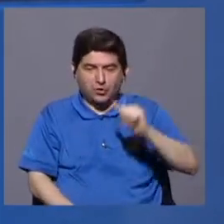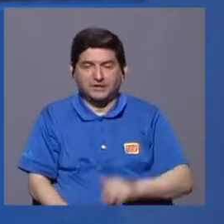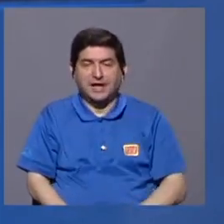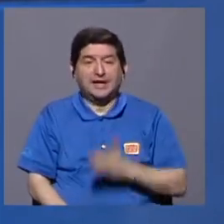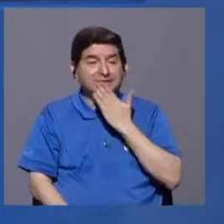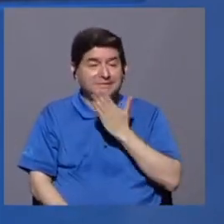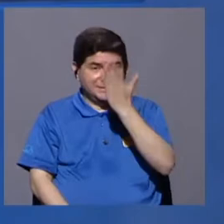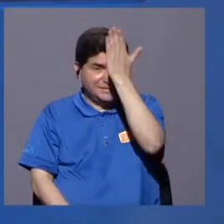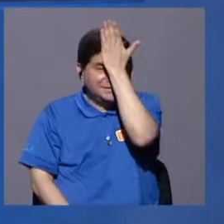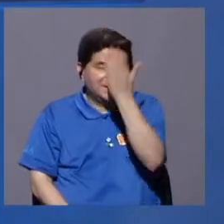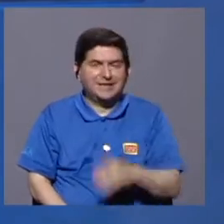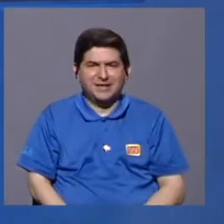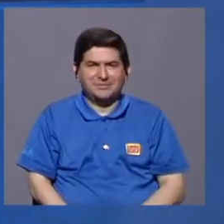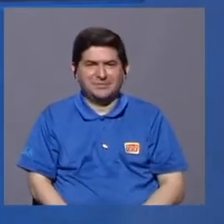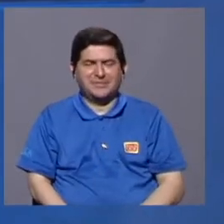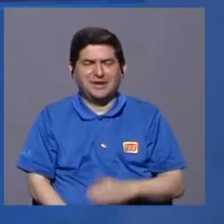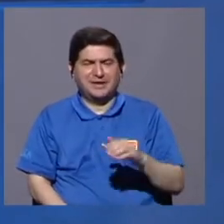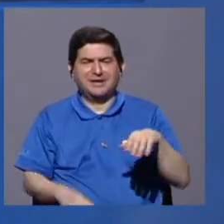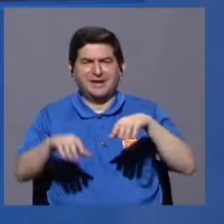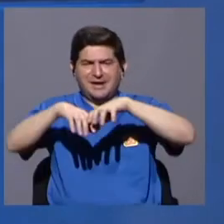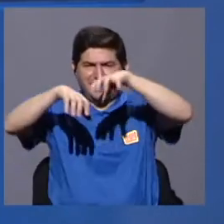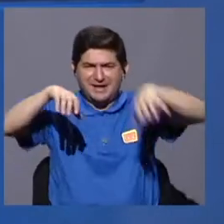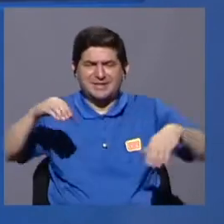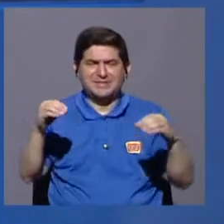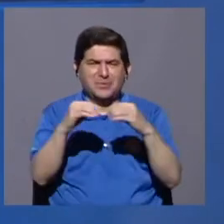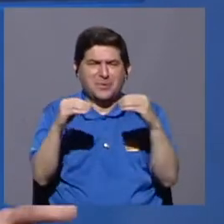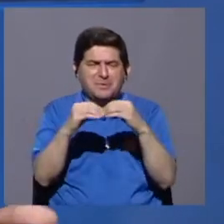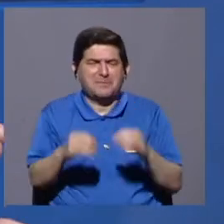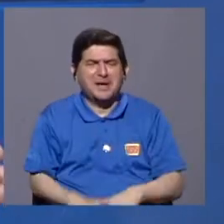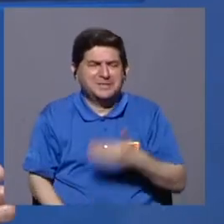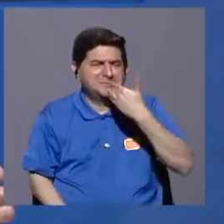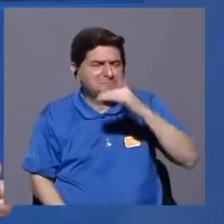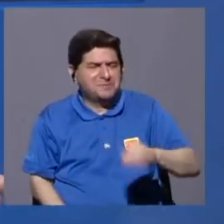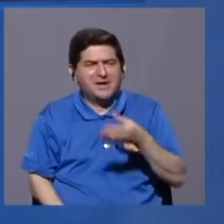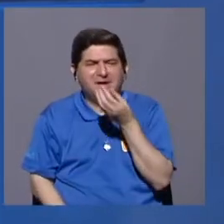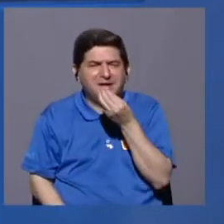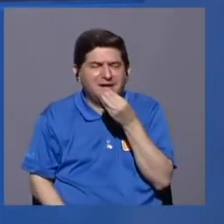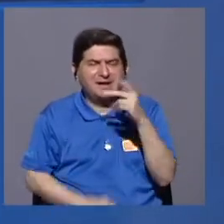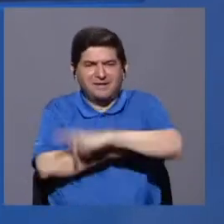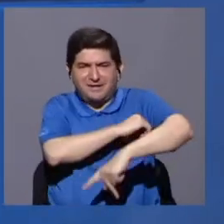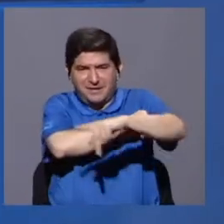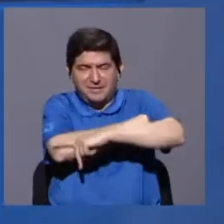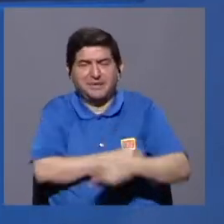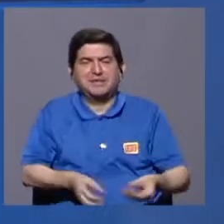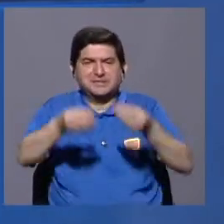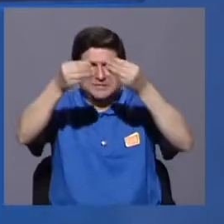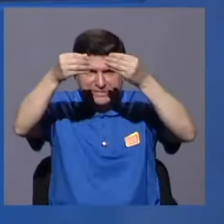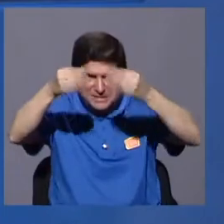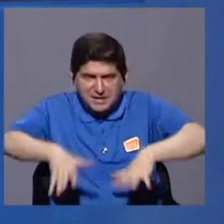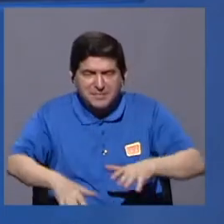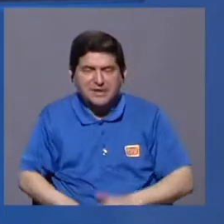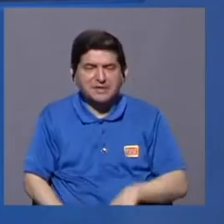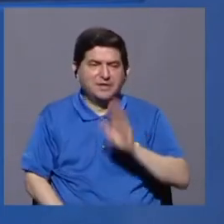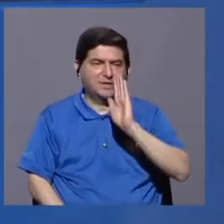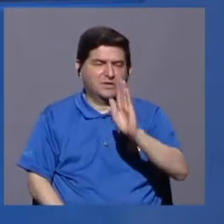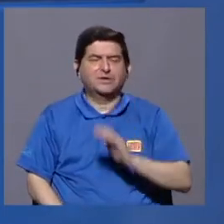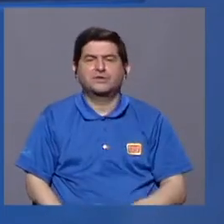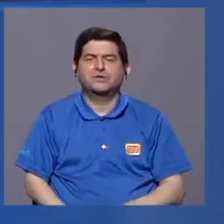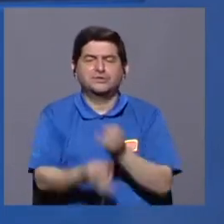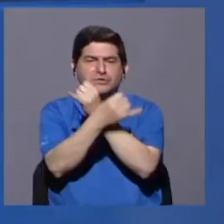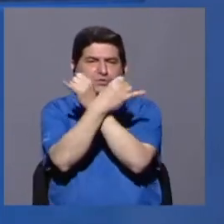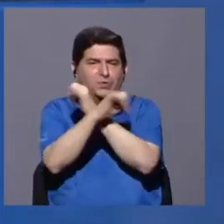el cantón con mayor desnutrición en el país. Y podemos ver cómo han ido perdiendo poco a poco su soberanía